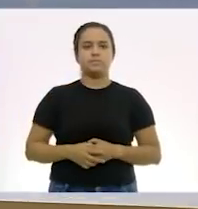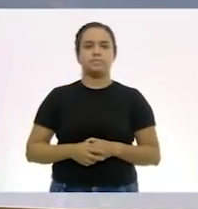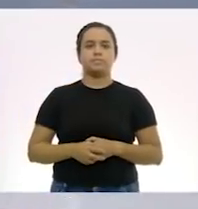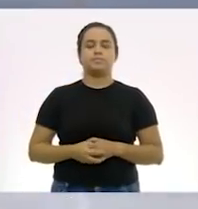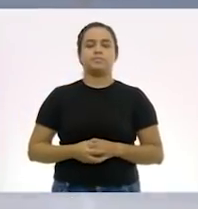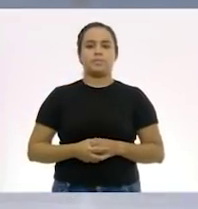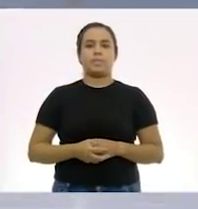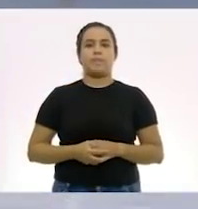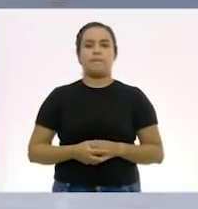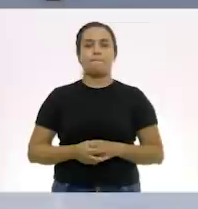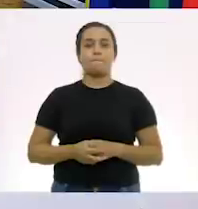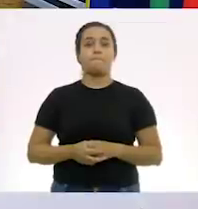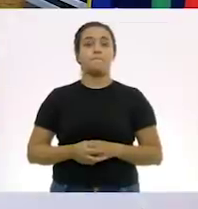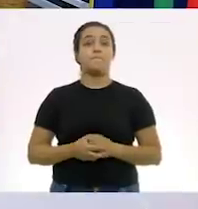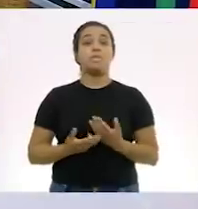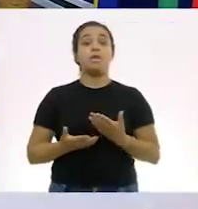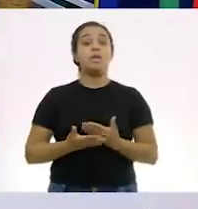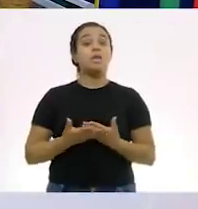Soy un poco rítmico.